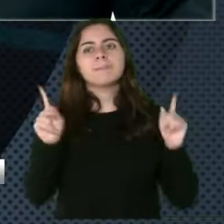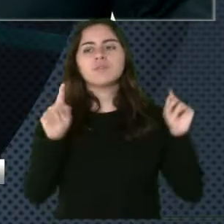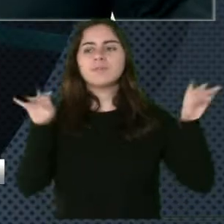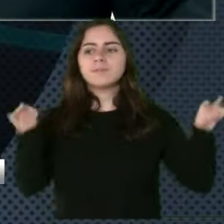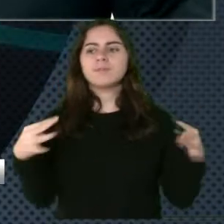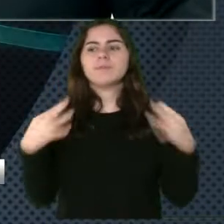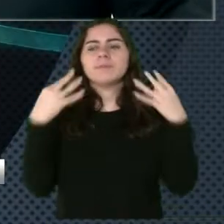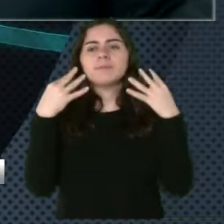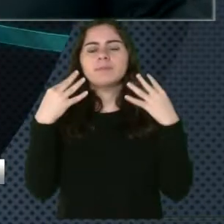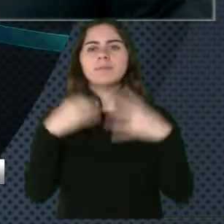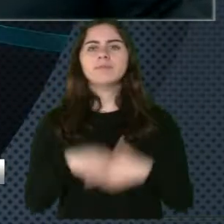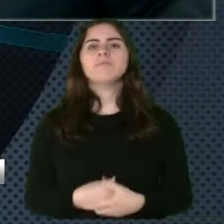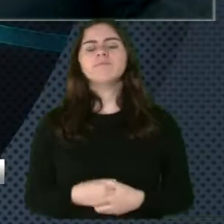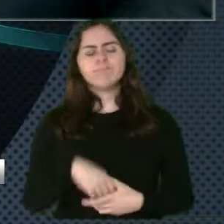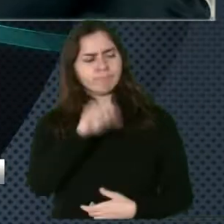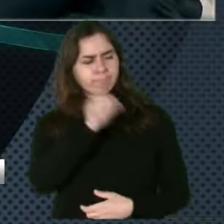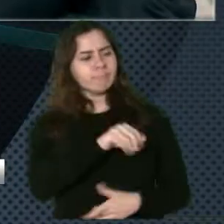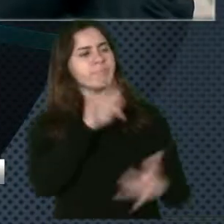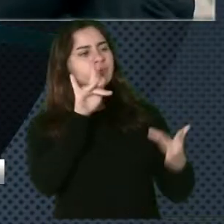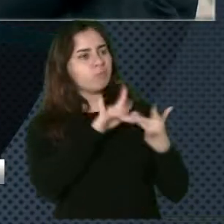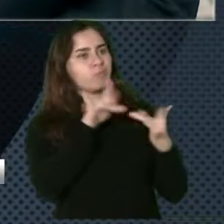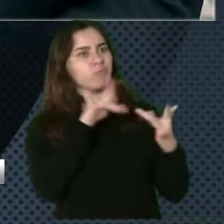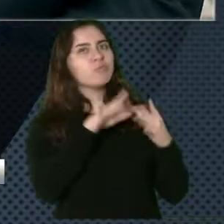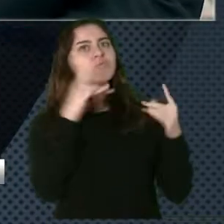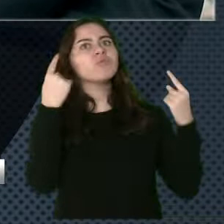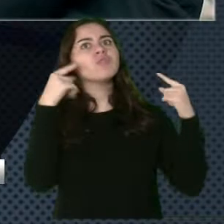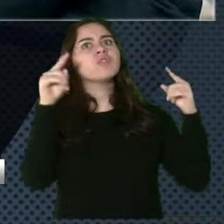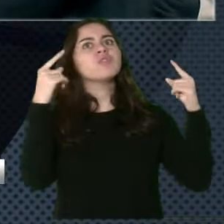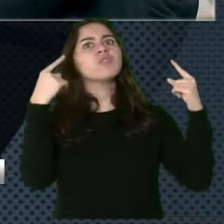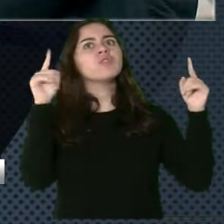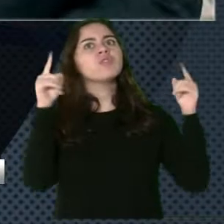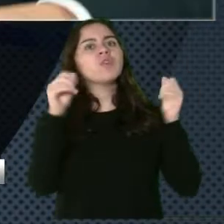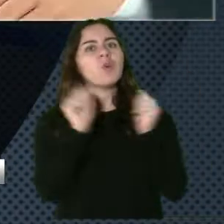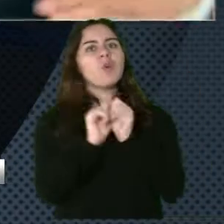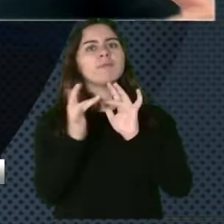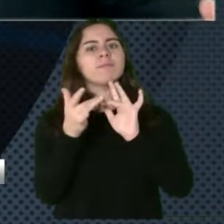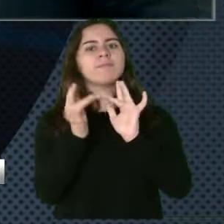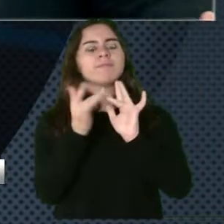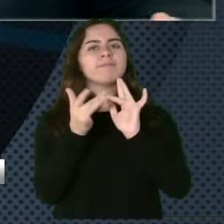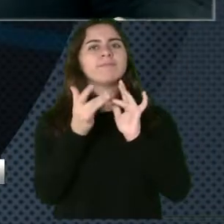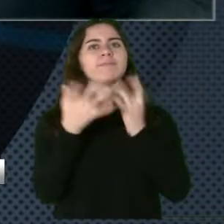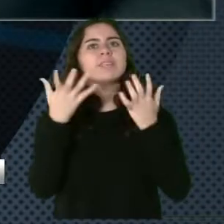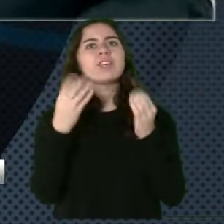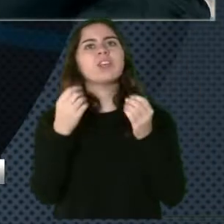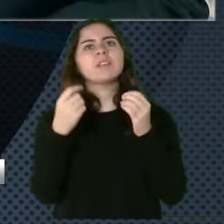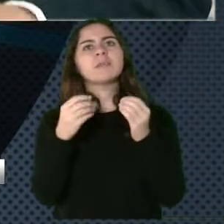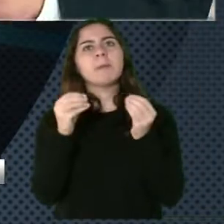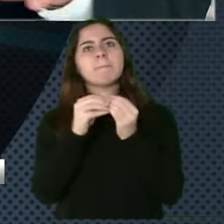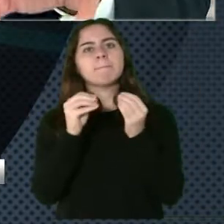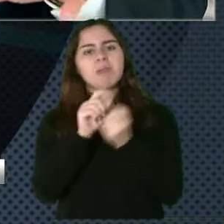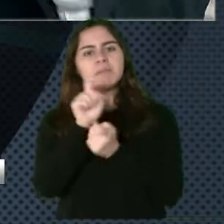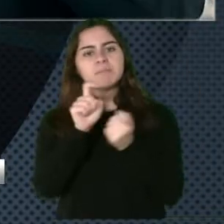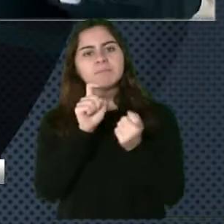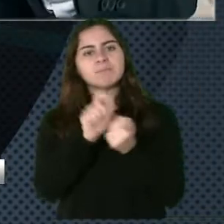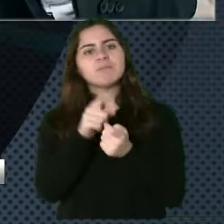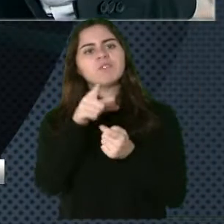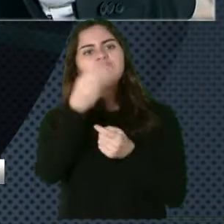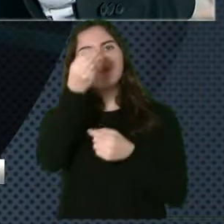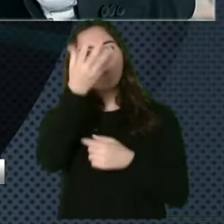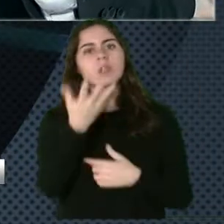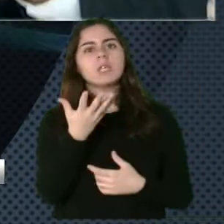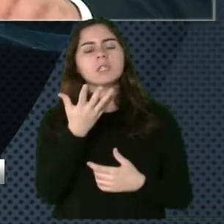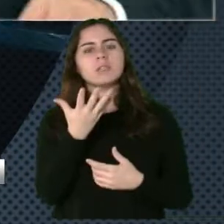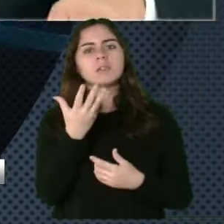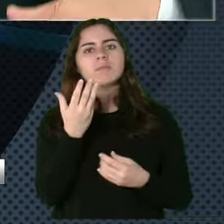aunque seguimos en contacto, se logró a través de la red cibernética. Quisiéramos entrar en detalle sobre algunas de las noticias que ya